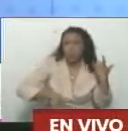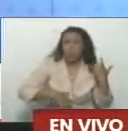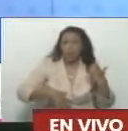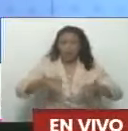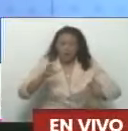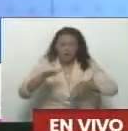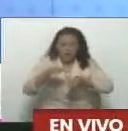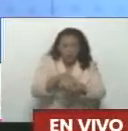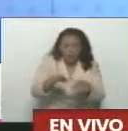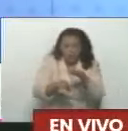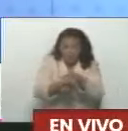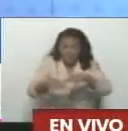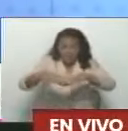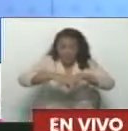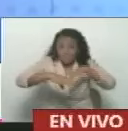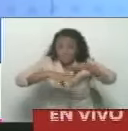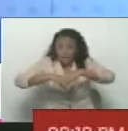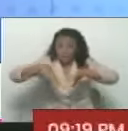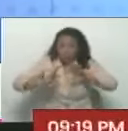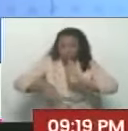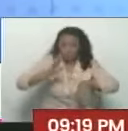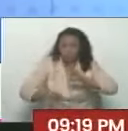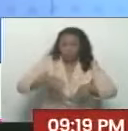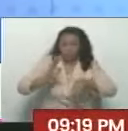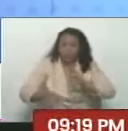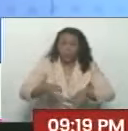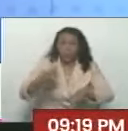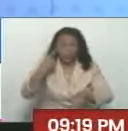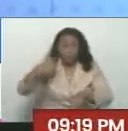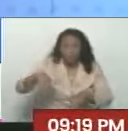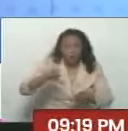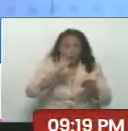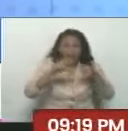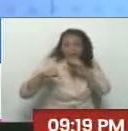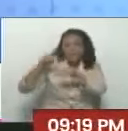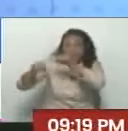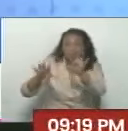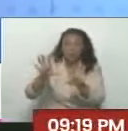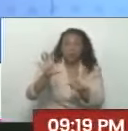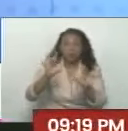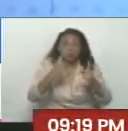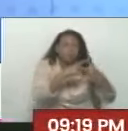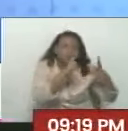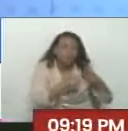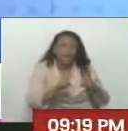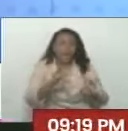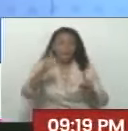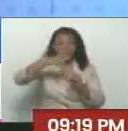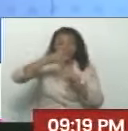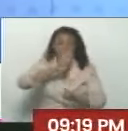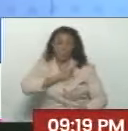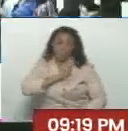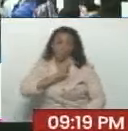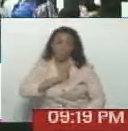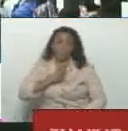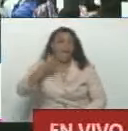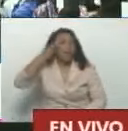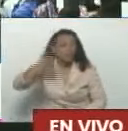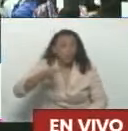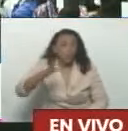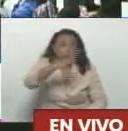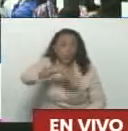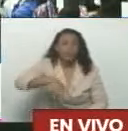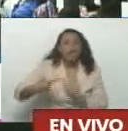estribillos, los coros, los bailes, tú vas sacando la evolución, sí, al pasar del tiempo, ¿verdad? ¿A quién